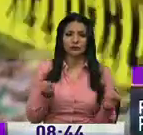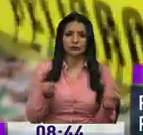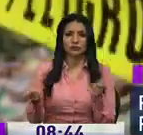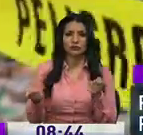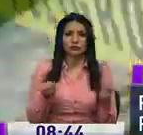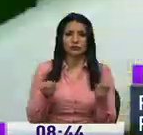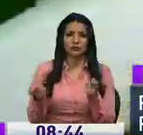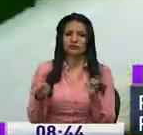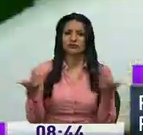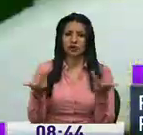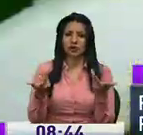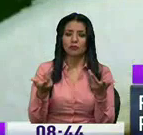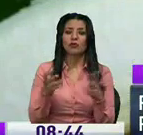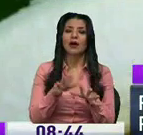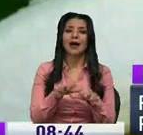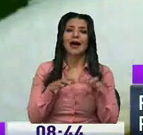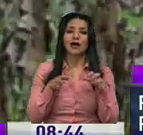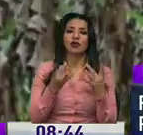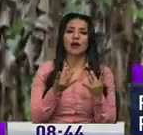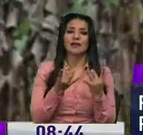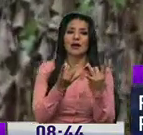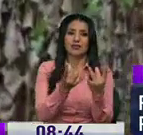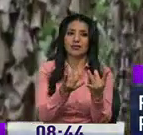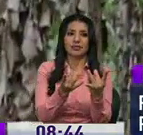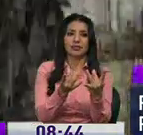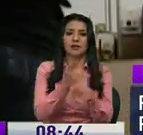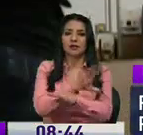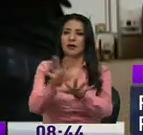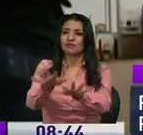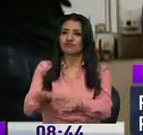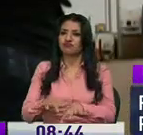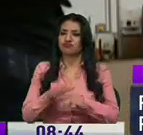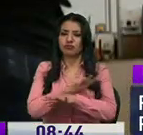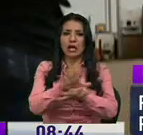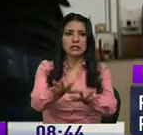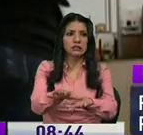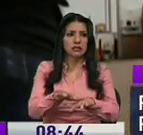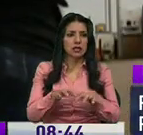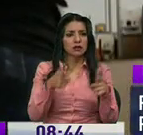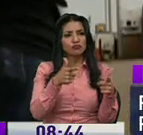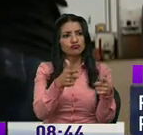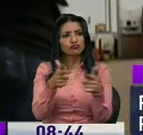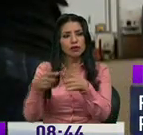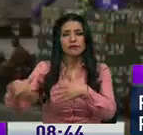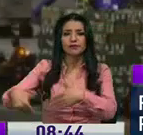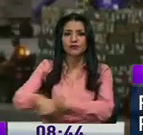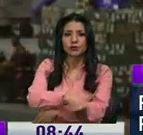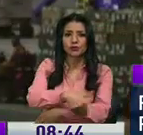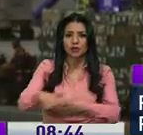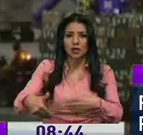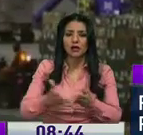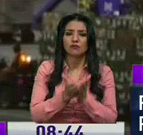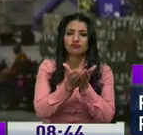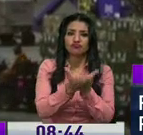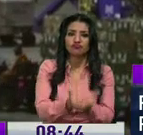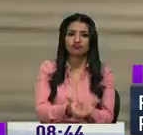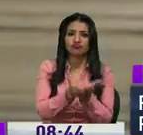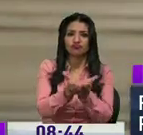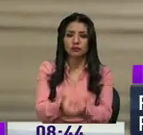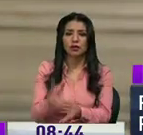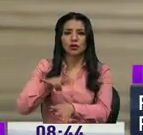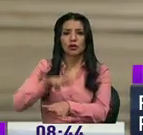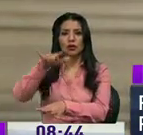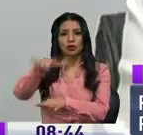desde Agrocalidad a través de los pediluvios en las haciendas, inspecciones en la frontera, puertos y